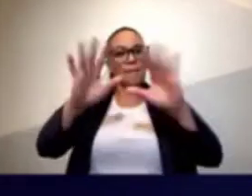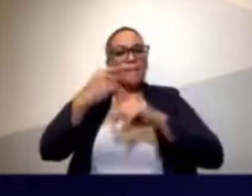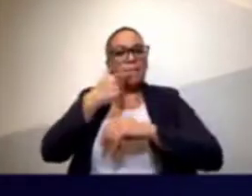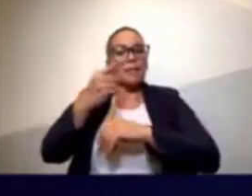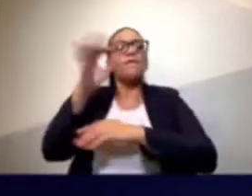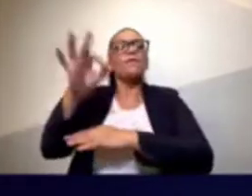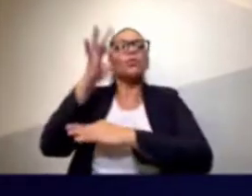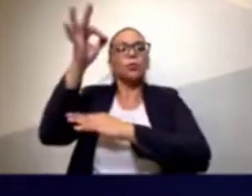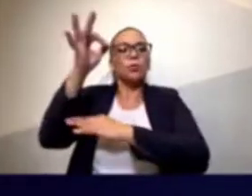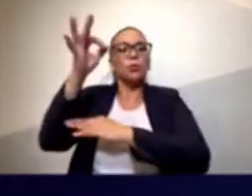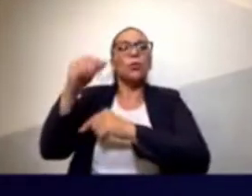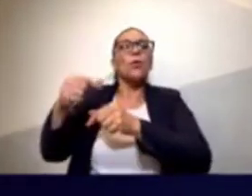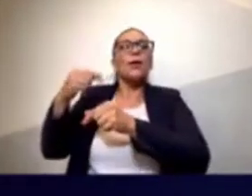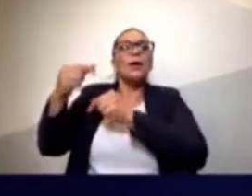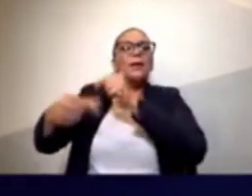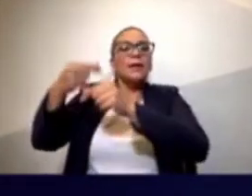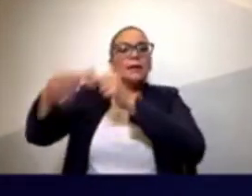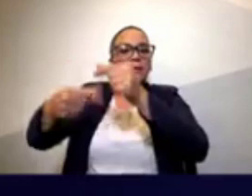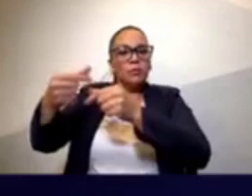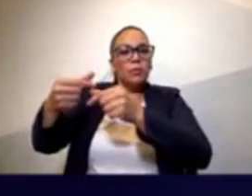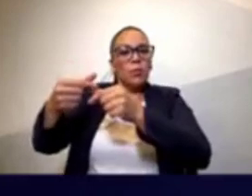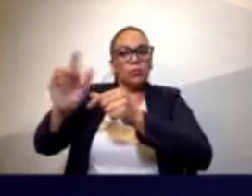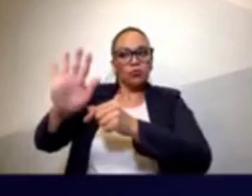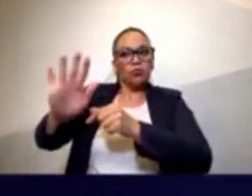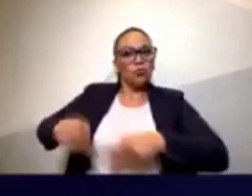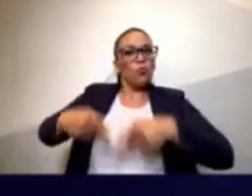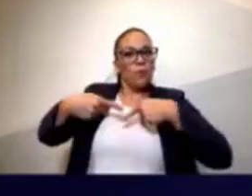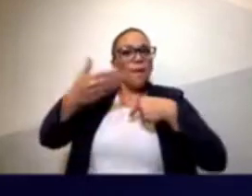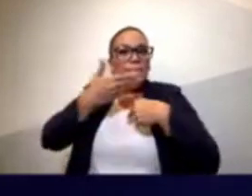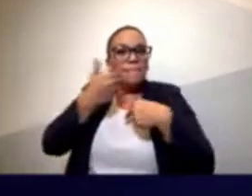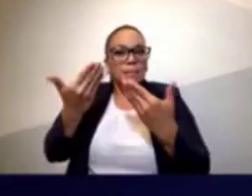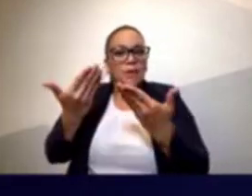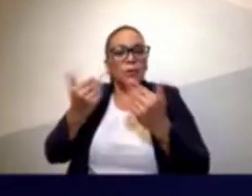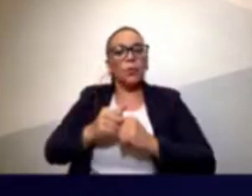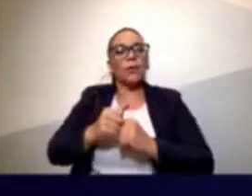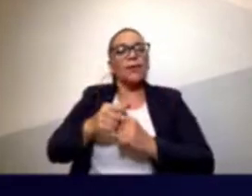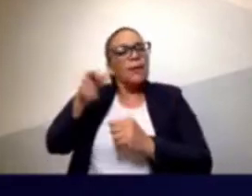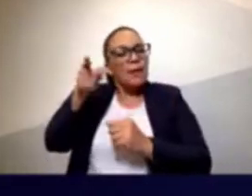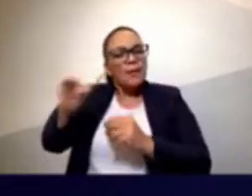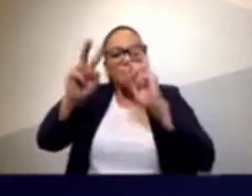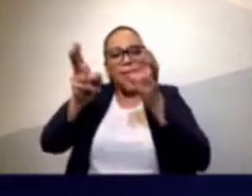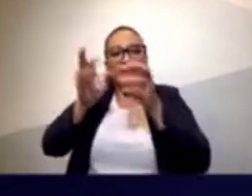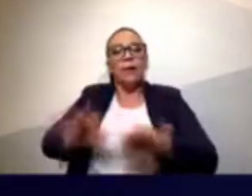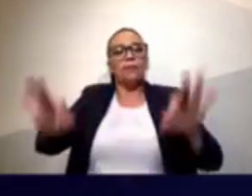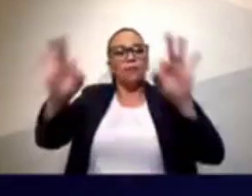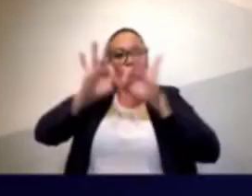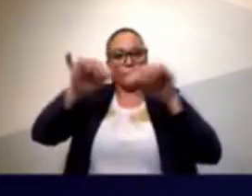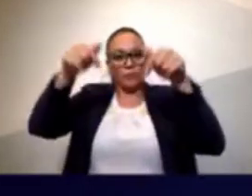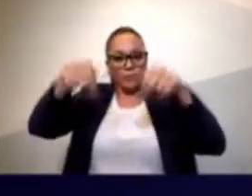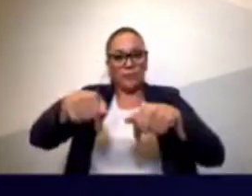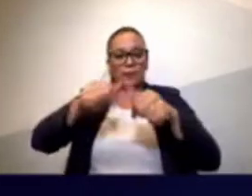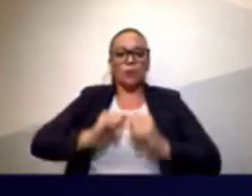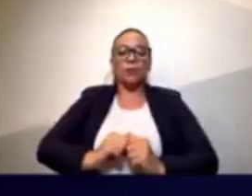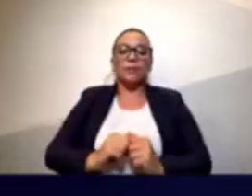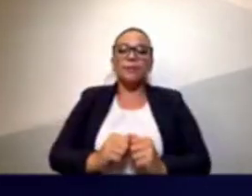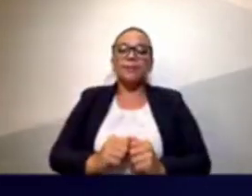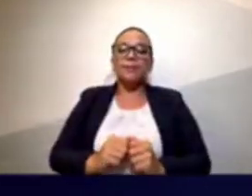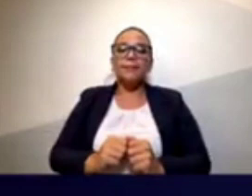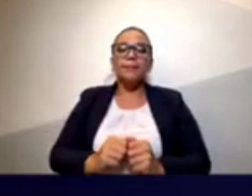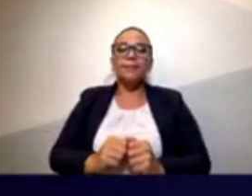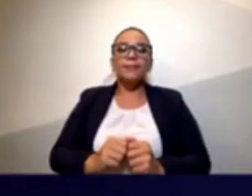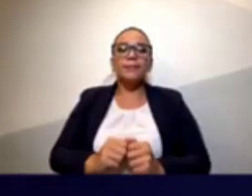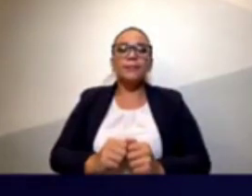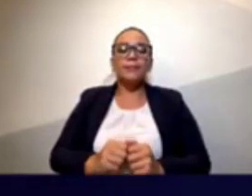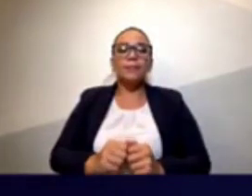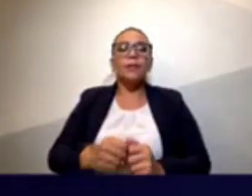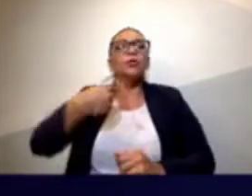próxima generación viva mejor. Y ese es el punto fundamental que nos ocupa hoy. Pero además